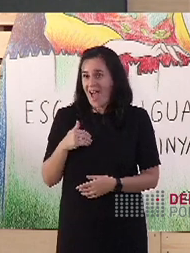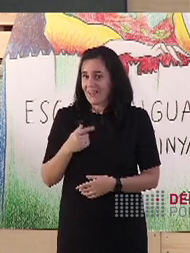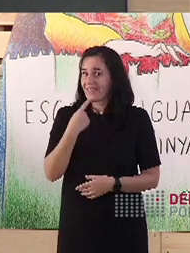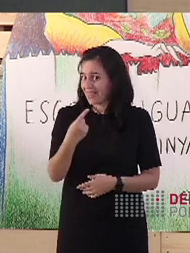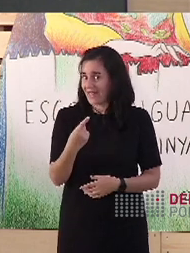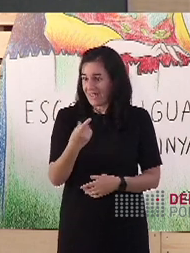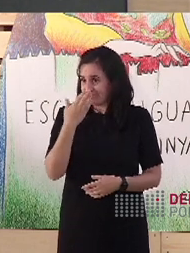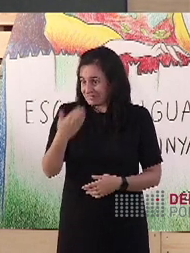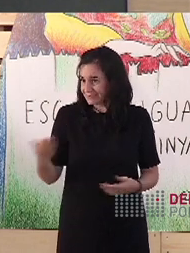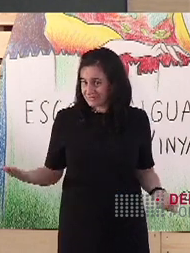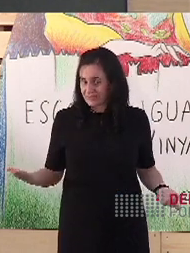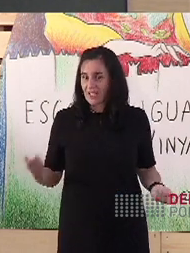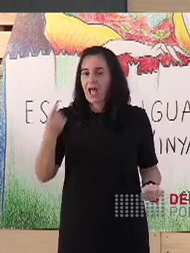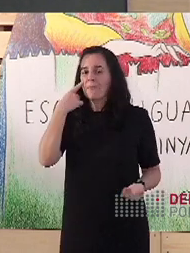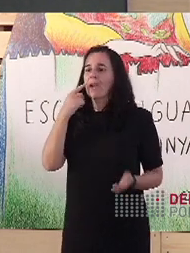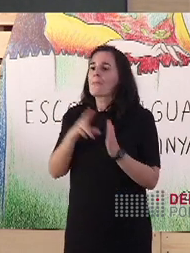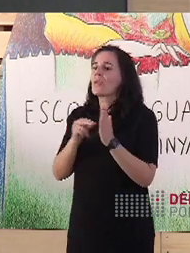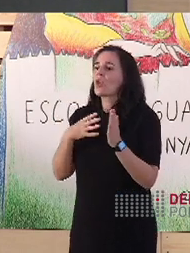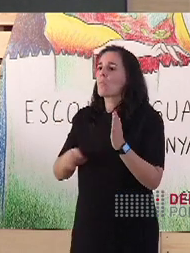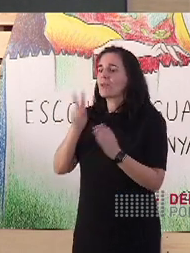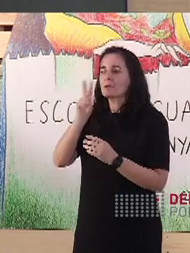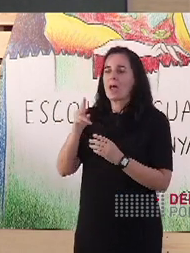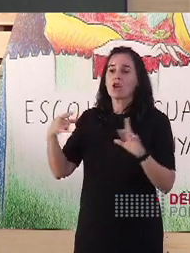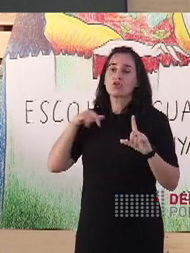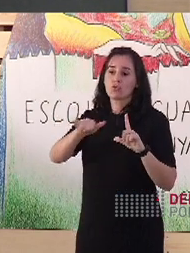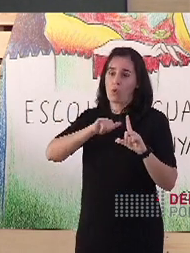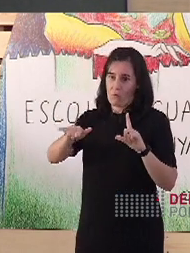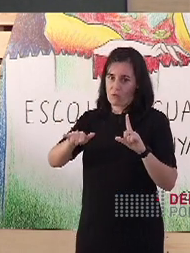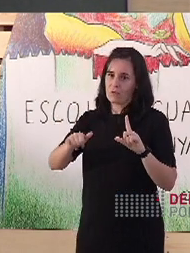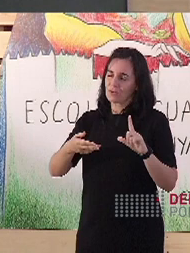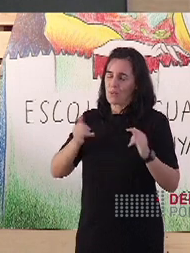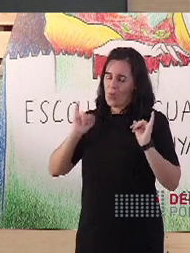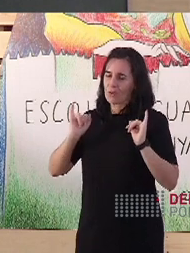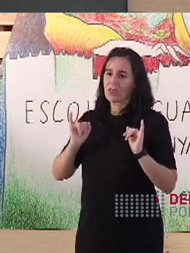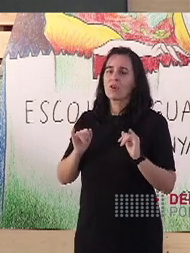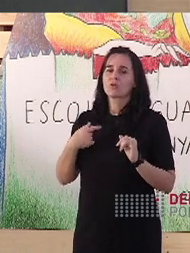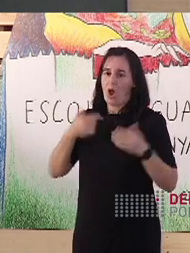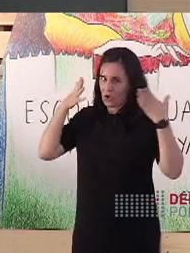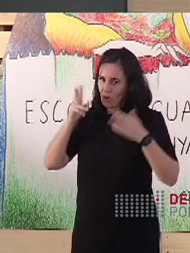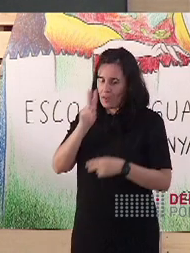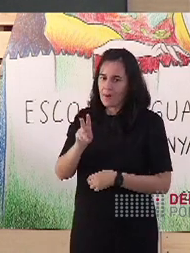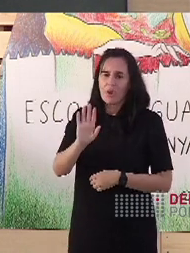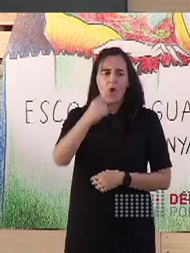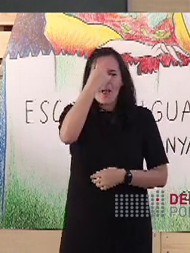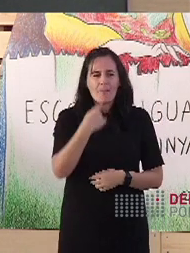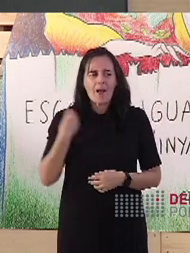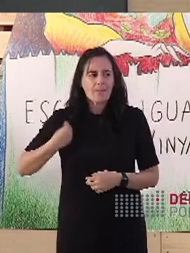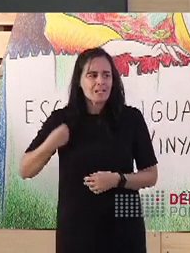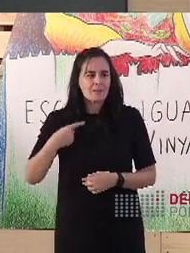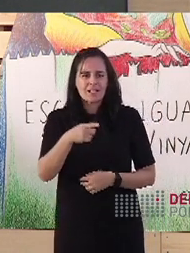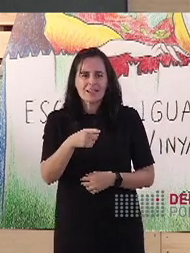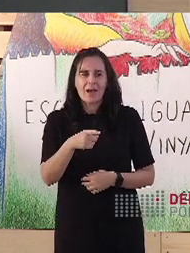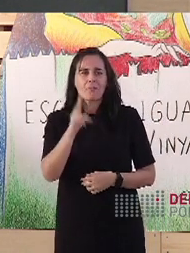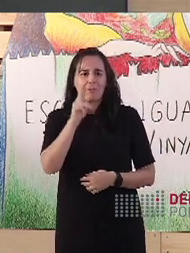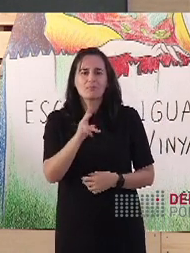cuestión. A ver, el vídeo lo podéis ver en YouTube, es divertidísimo y os recomiendo que lo veáis, ¿vale? Hasta el final. Pero ¿por qué nos quedamos en esa imagen? Porque esa imagen